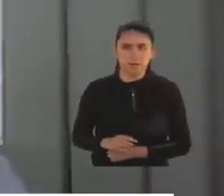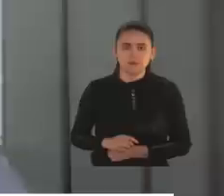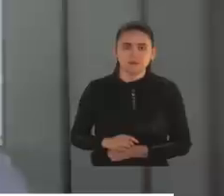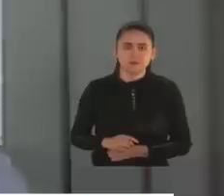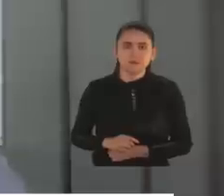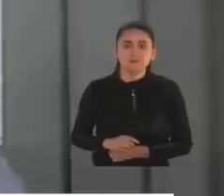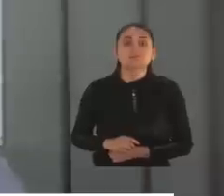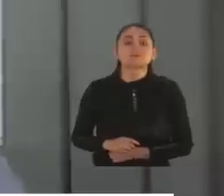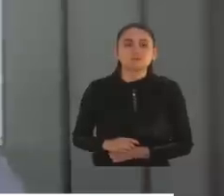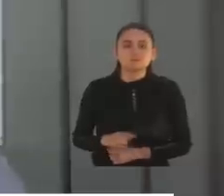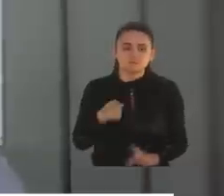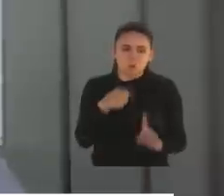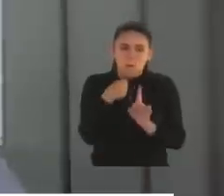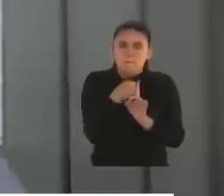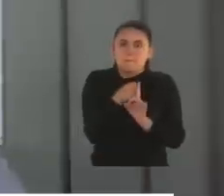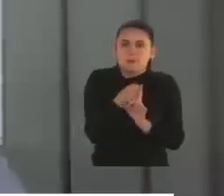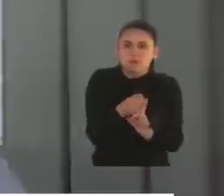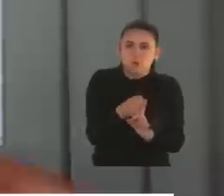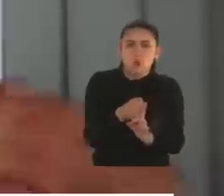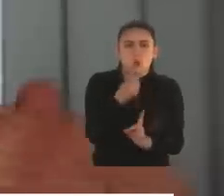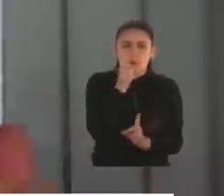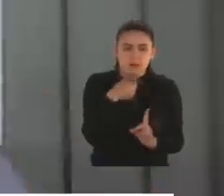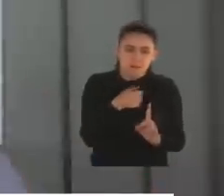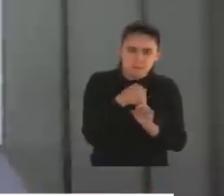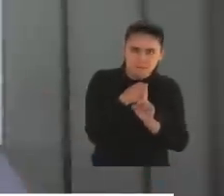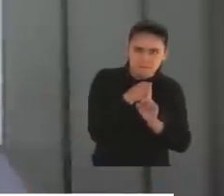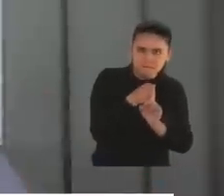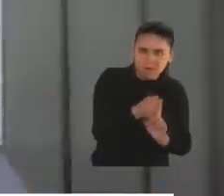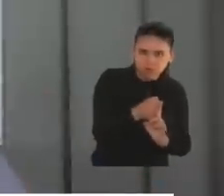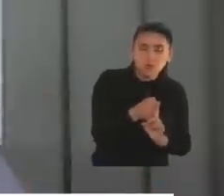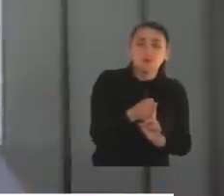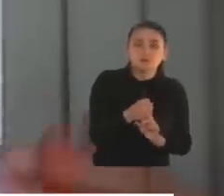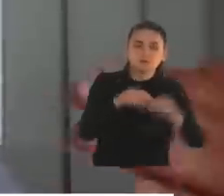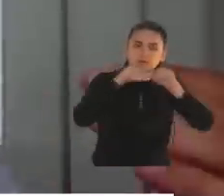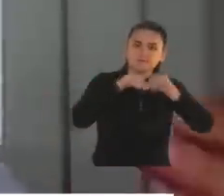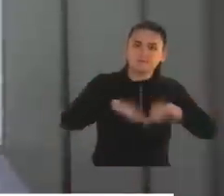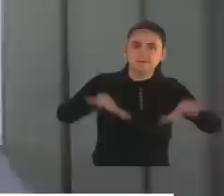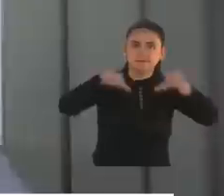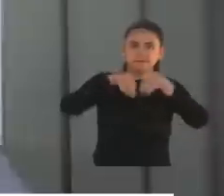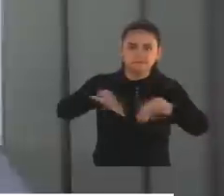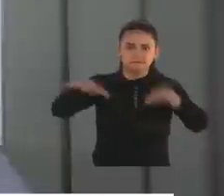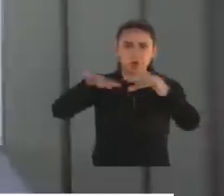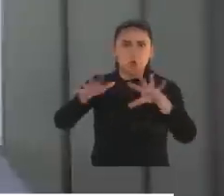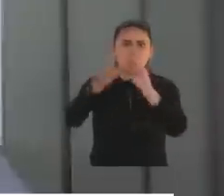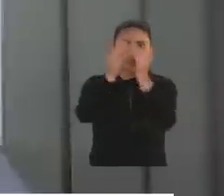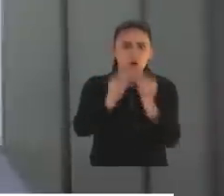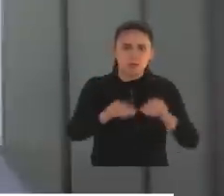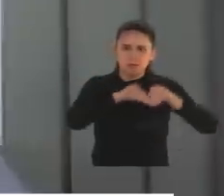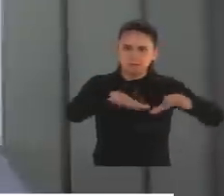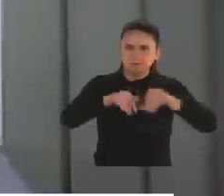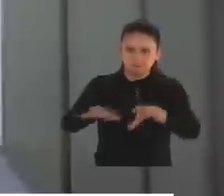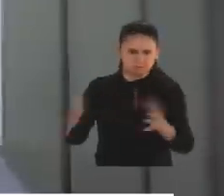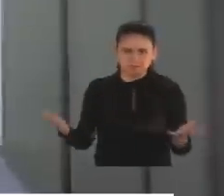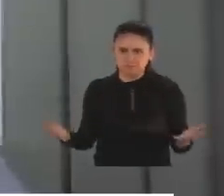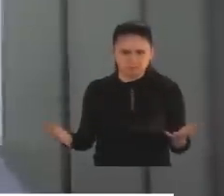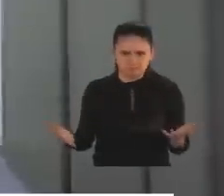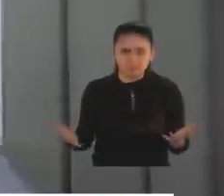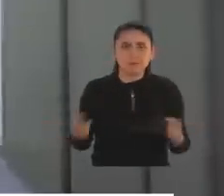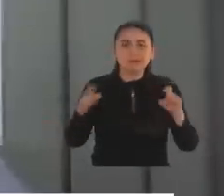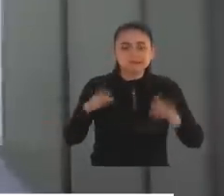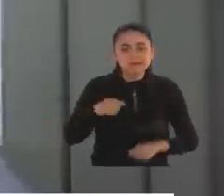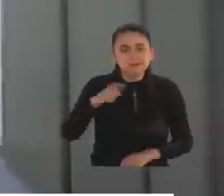por presionar y sacar a los medios y sobrevivir de la oposición, cuanto de buscar